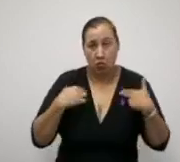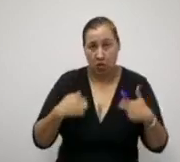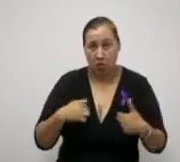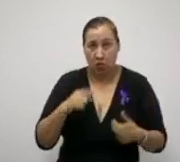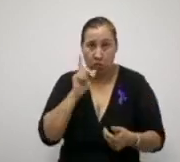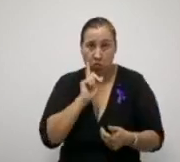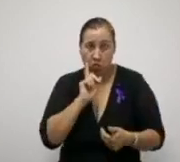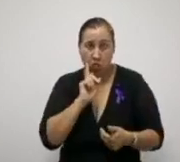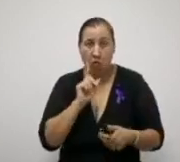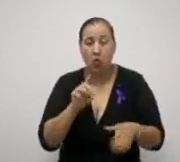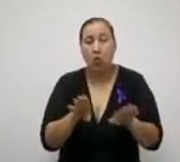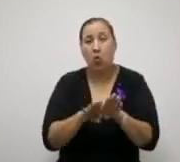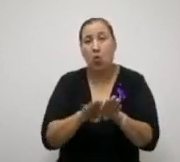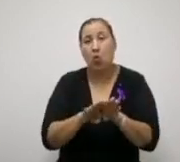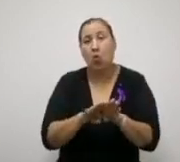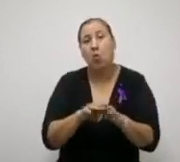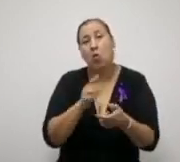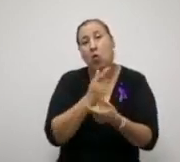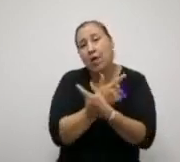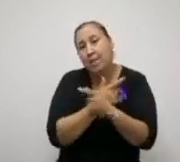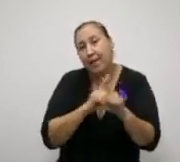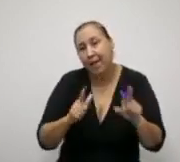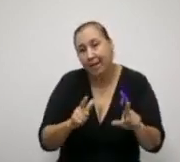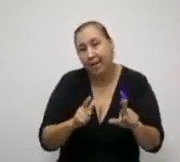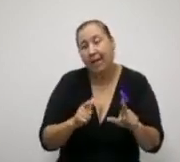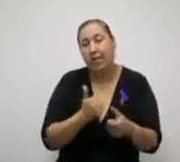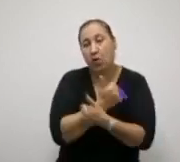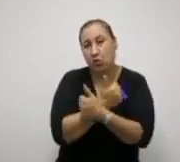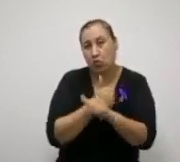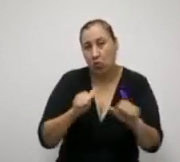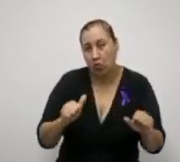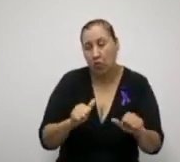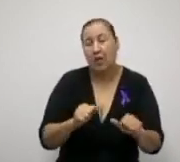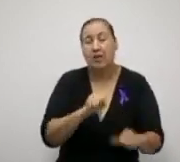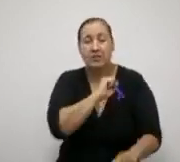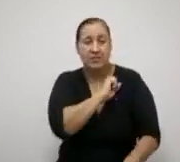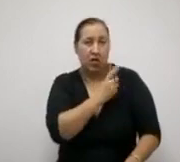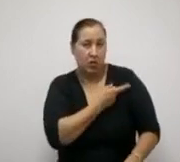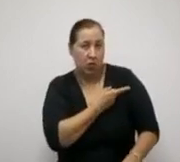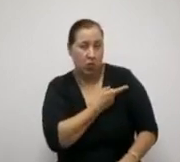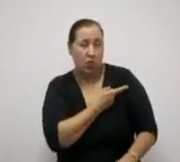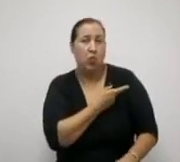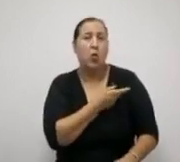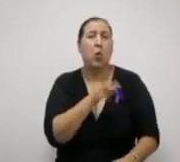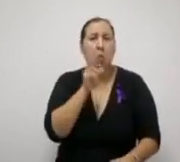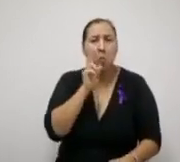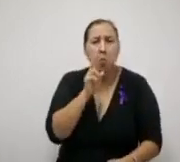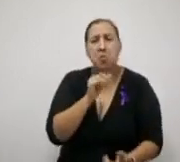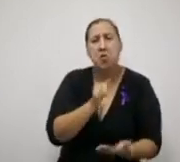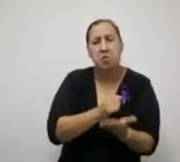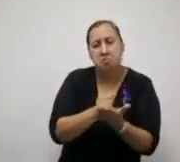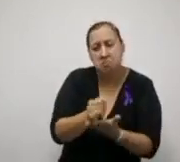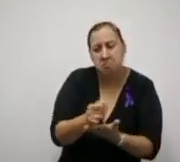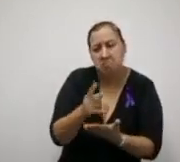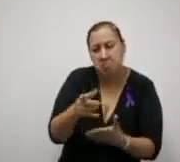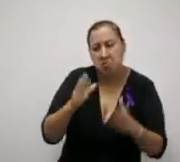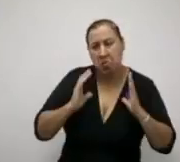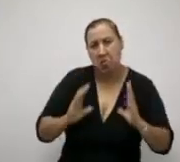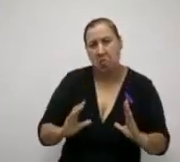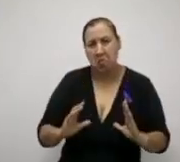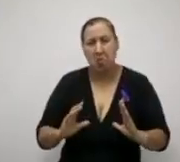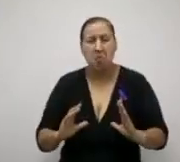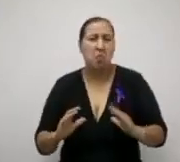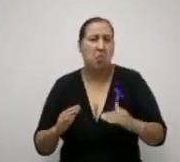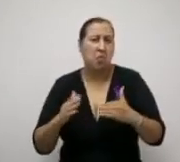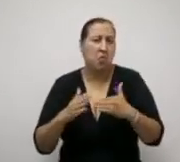como lo son el derecho a la libertad, la autonomía, el derecho a la salud, autodeterminación sobre su cuerpo, anticoncepción y a